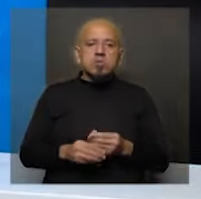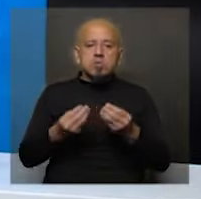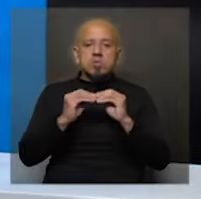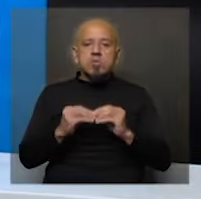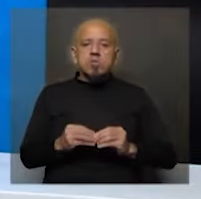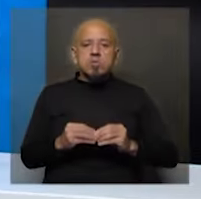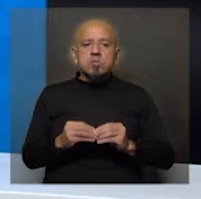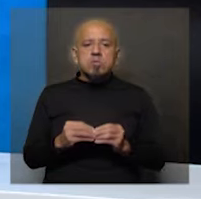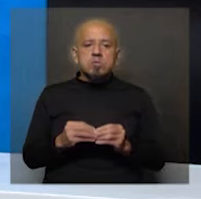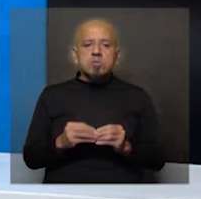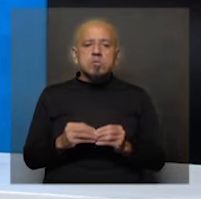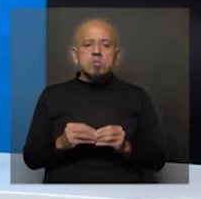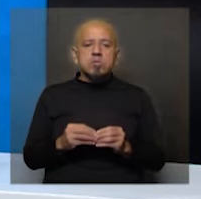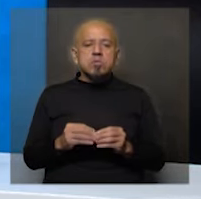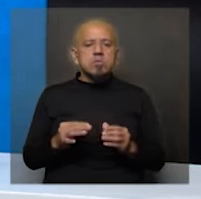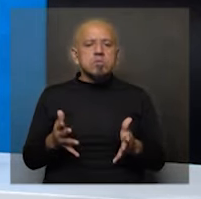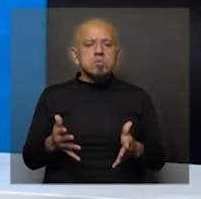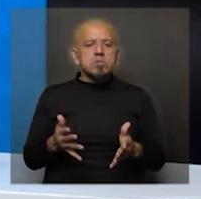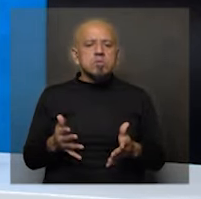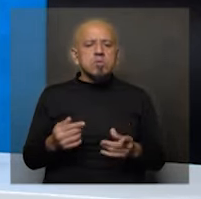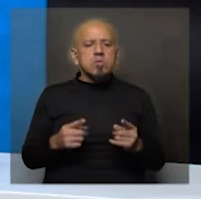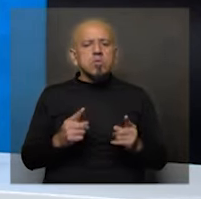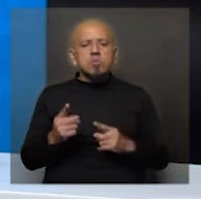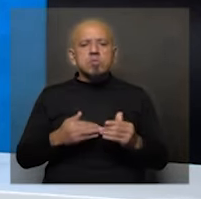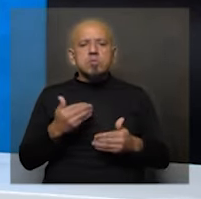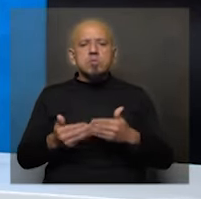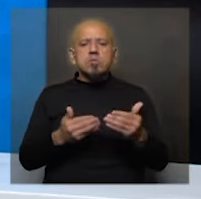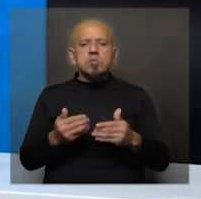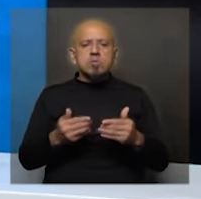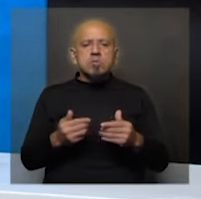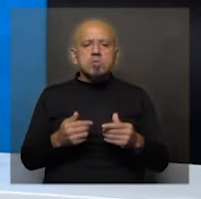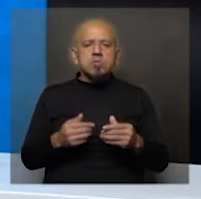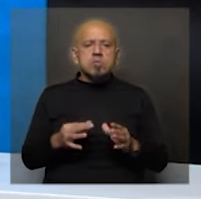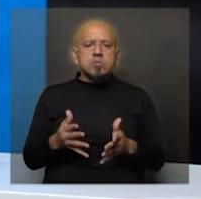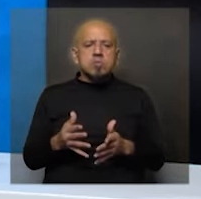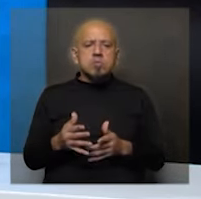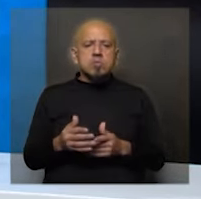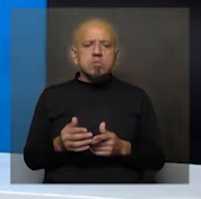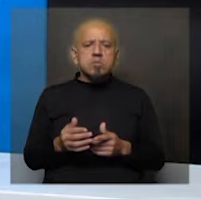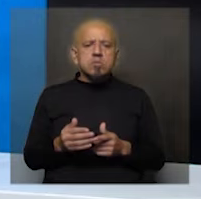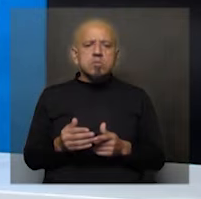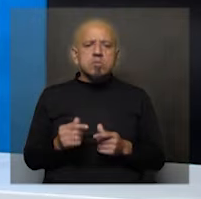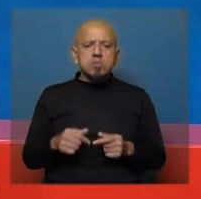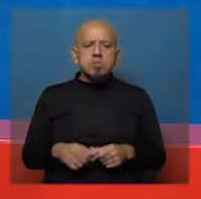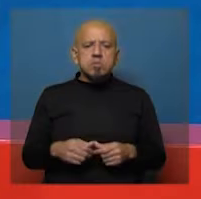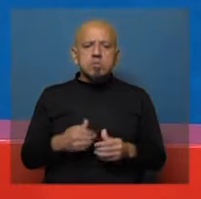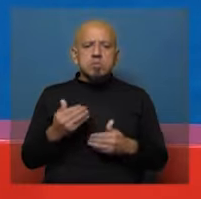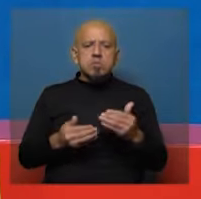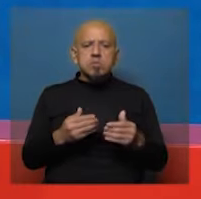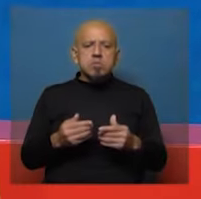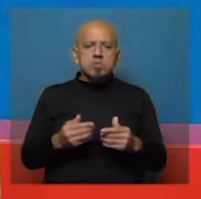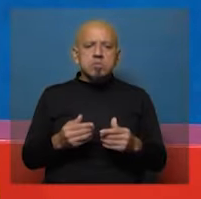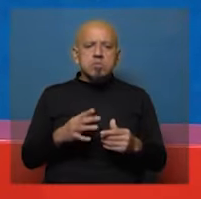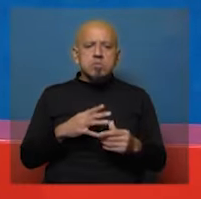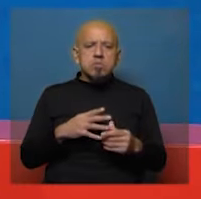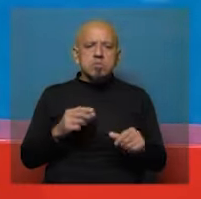no más presupuesto has visto algún Avance en este periodo por ejemplo en ese sentido no El Avance fue mínimo aumentaron